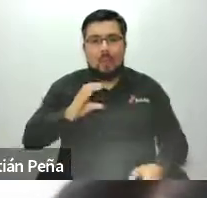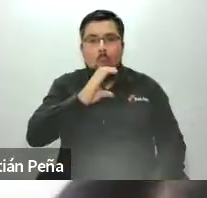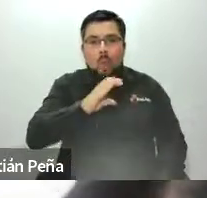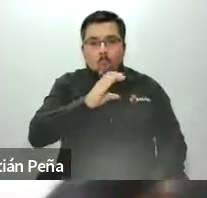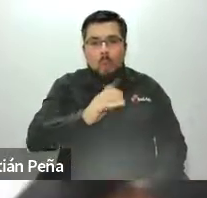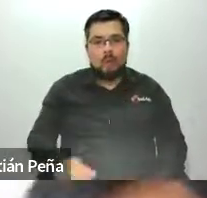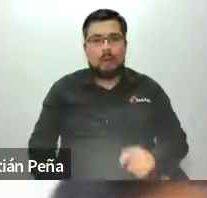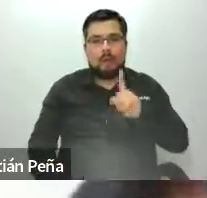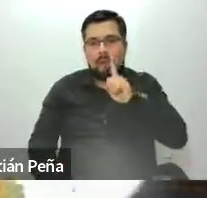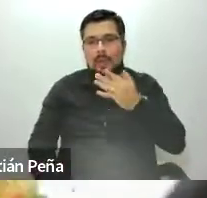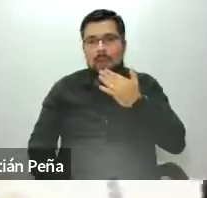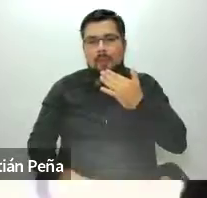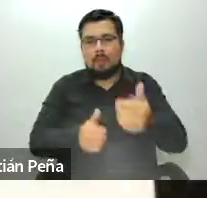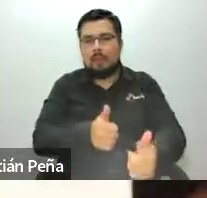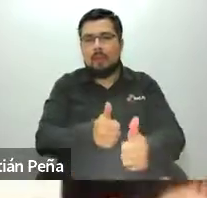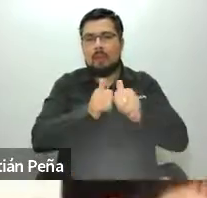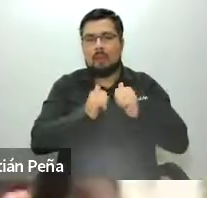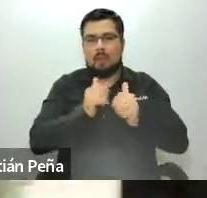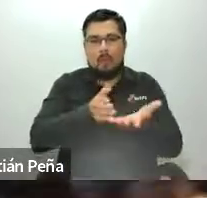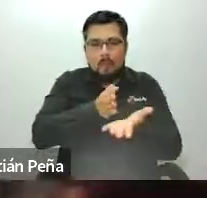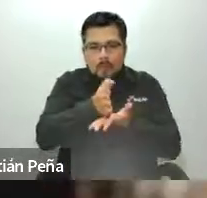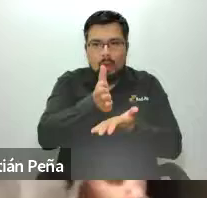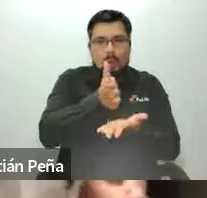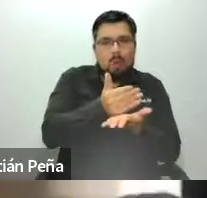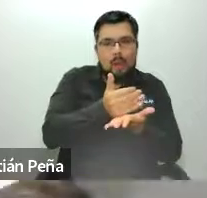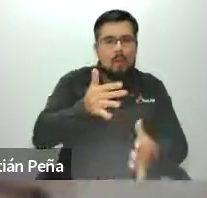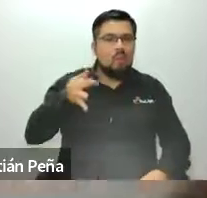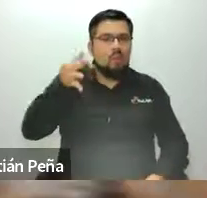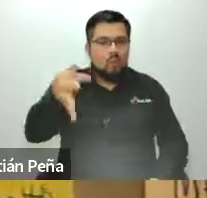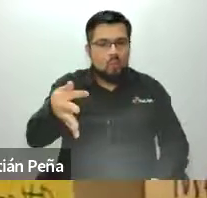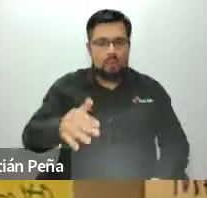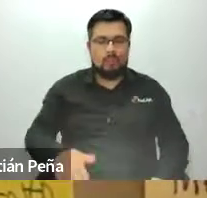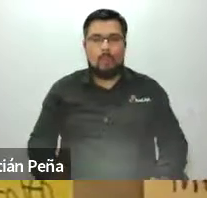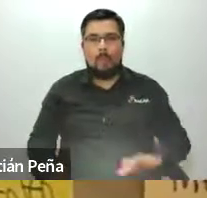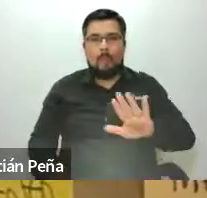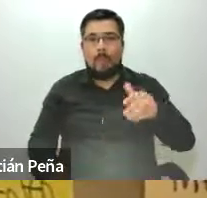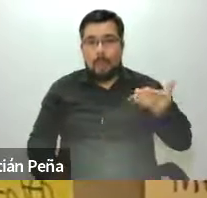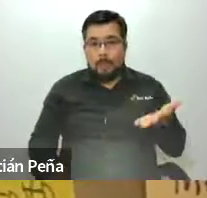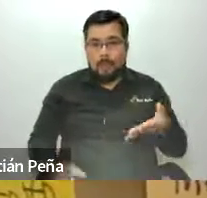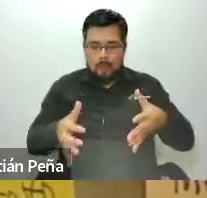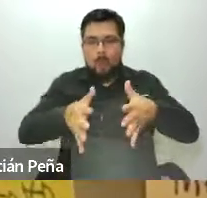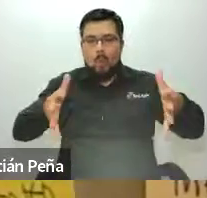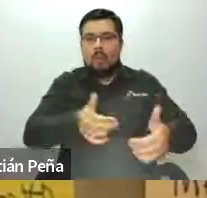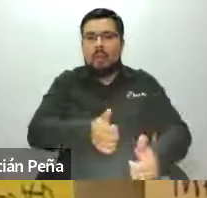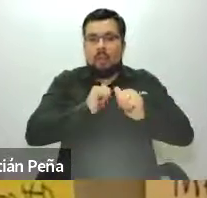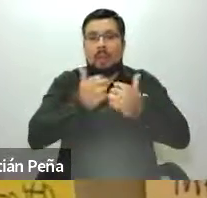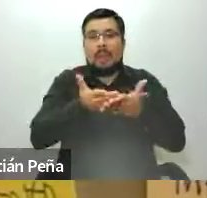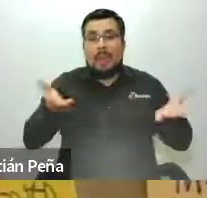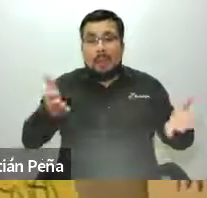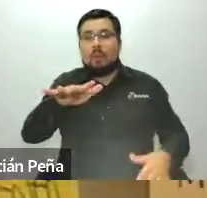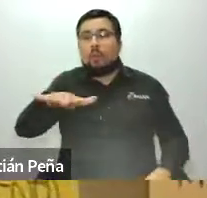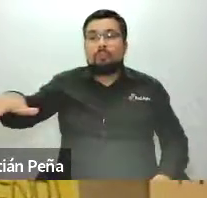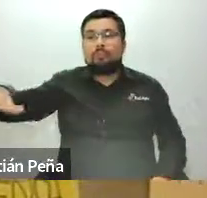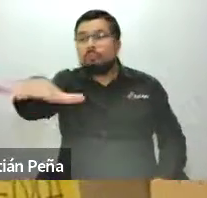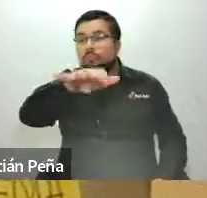como desafío también iniciar sus planes futuros, entonces es un tremendo desafío que ellos conozcan su lugar y empiecen a